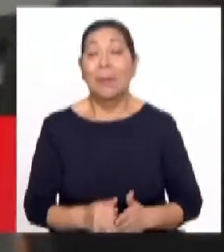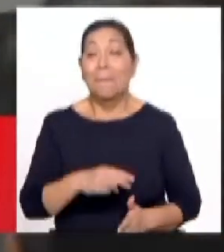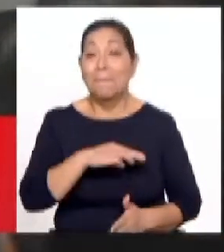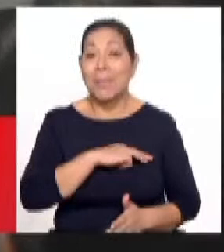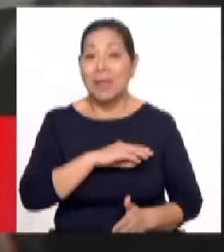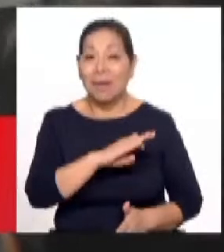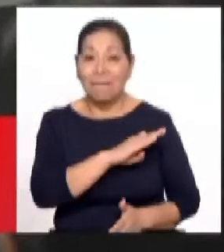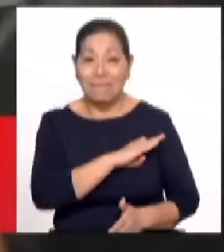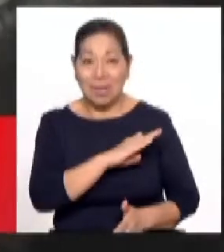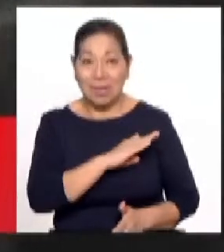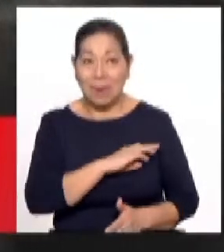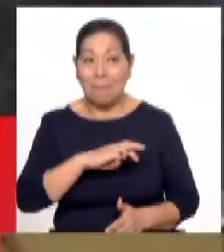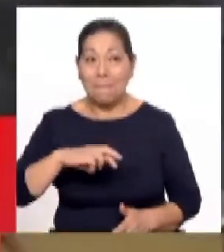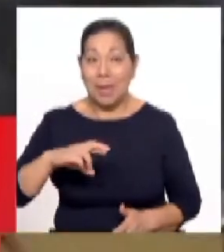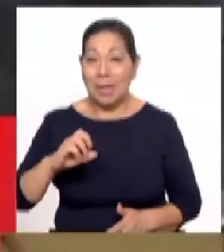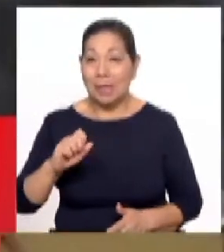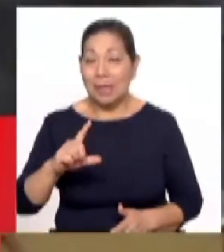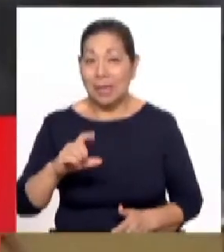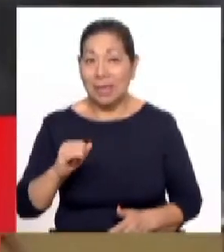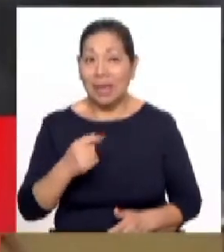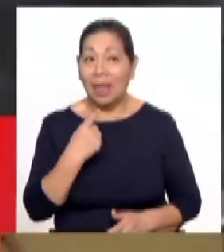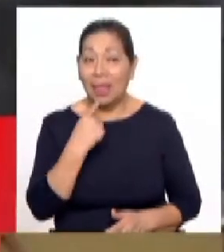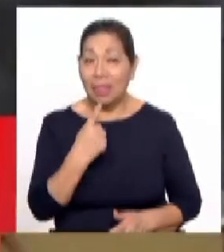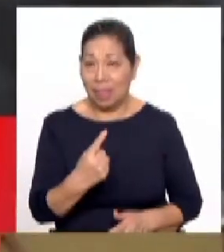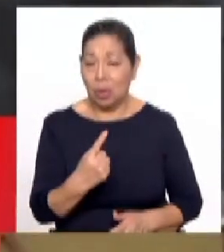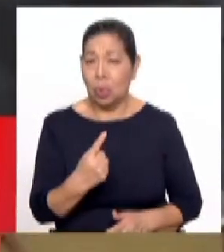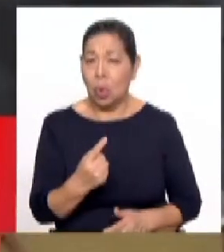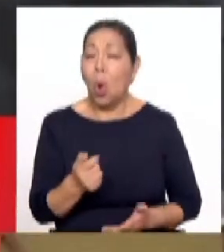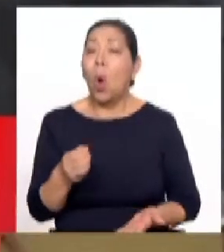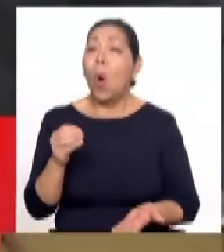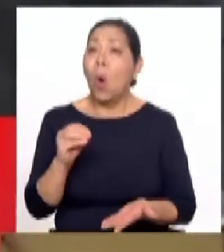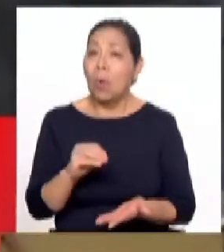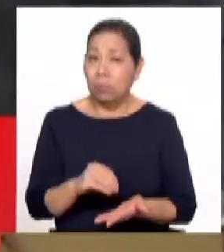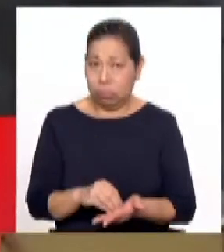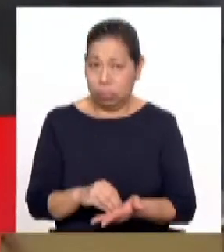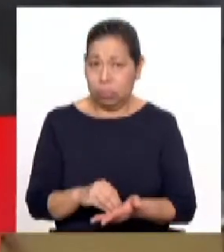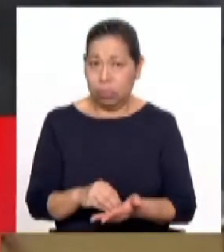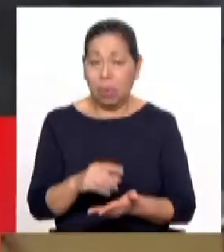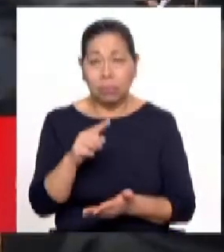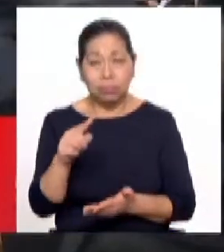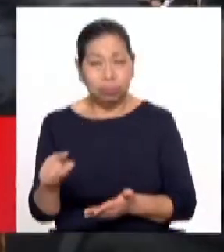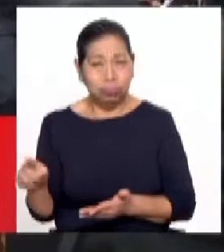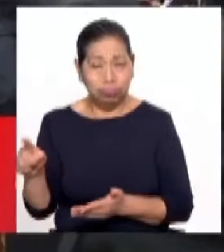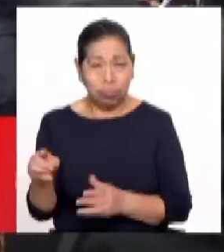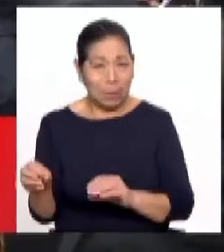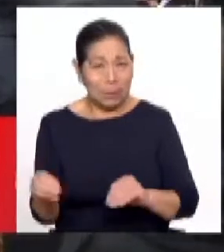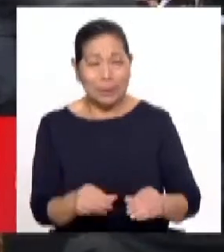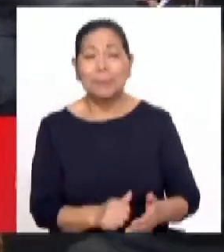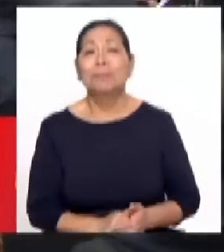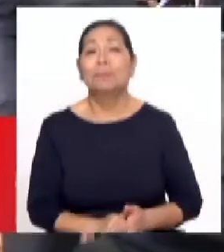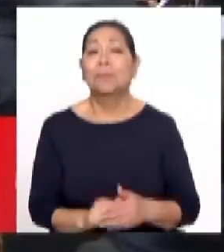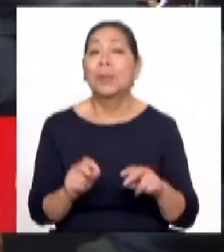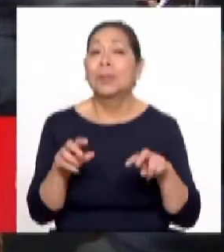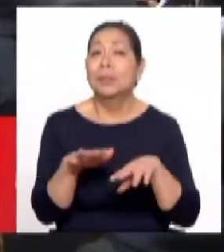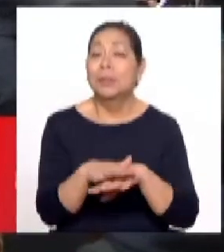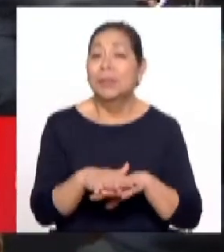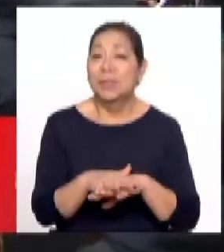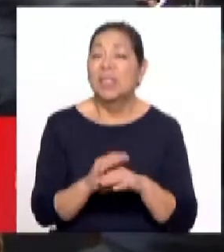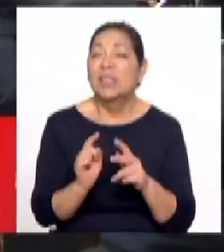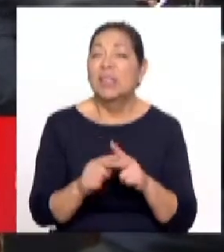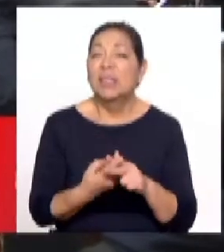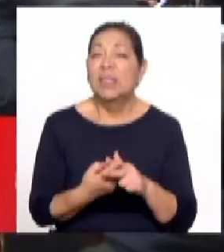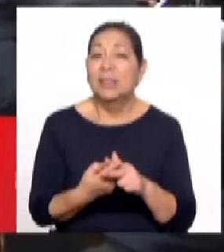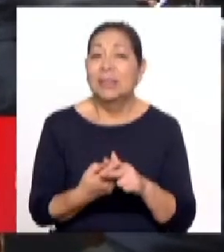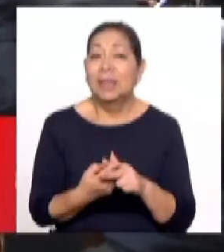Ministerio Público Marlen Morales anunció que interpondrá un de nulidad las investigaciones se